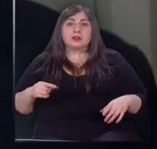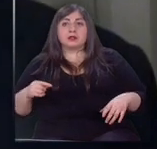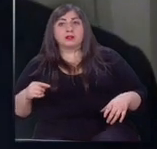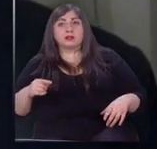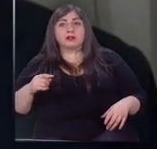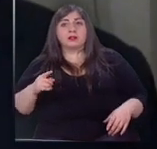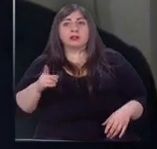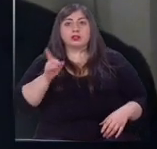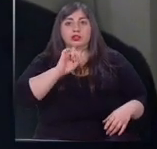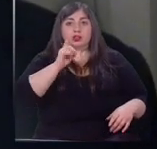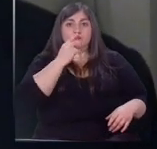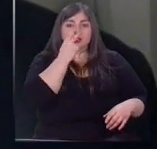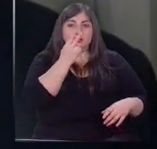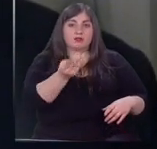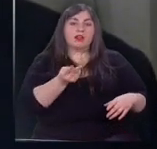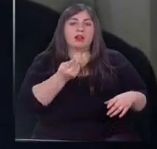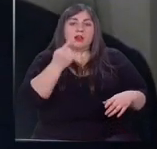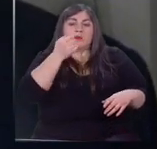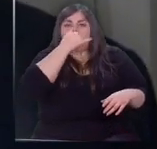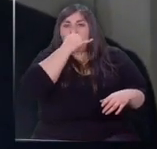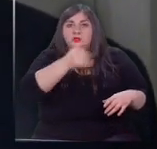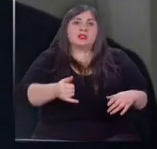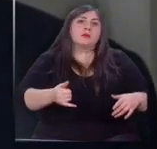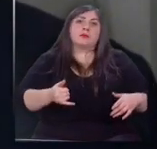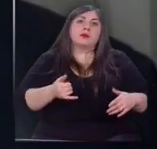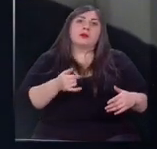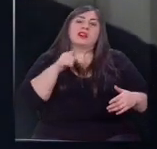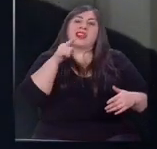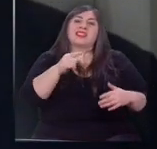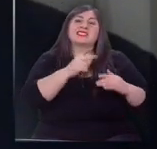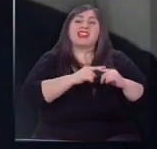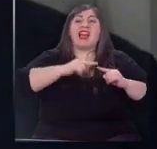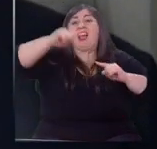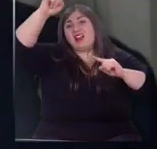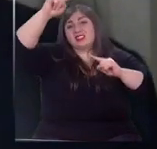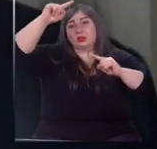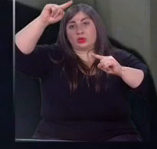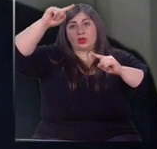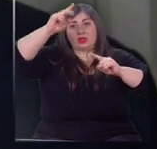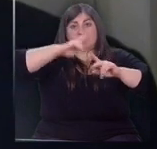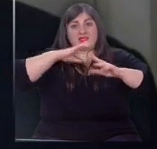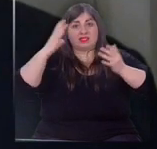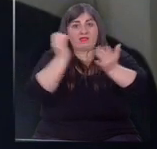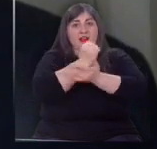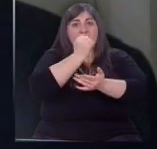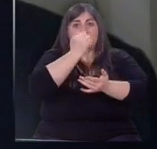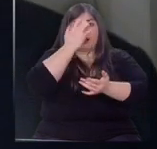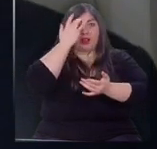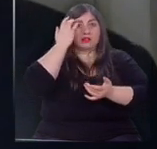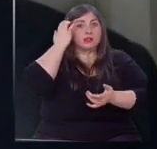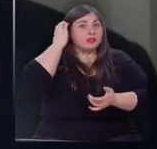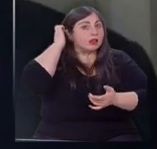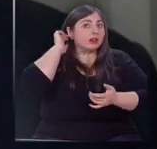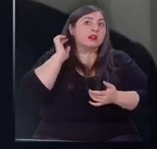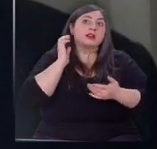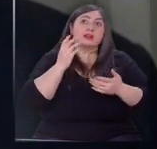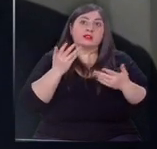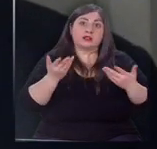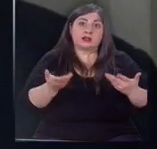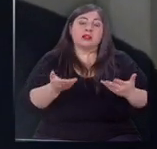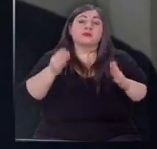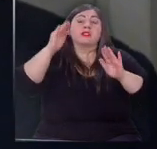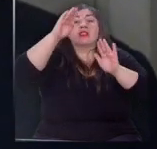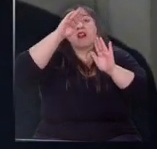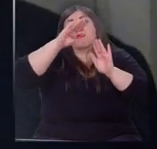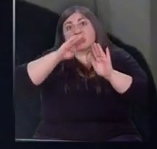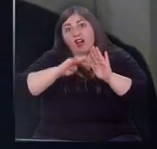No se prevé por un tiempo que ese pic al cual se dice que se va a llegar vaya a